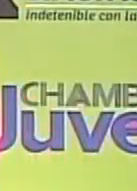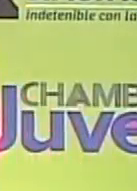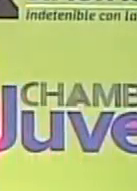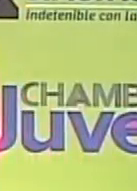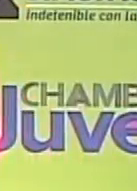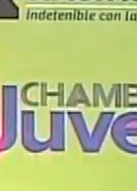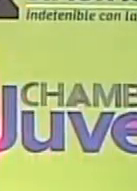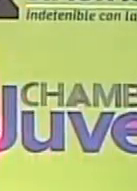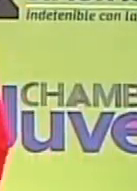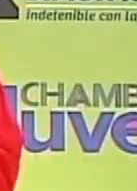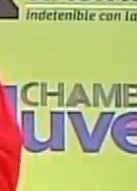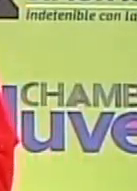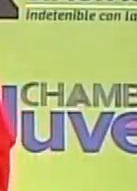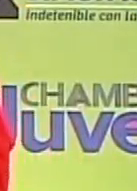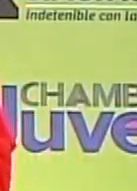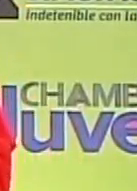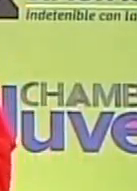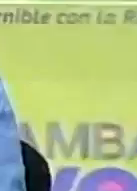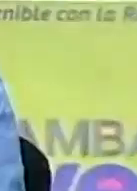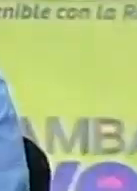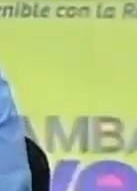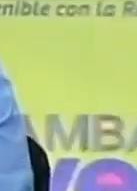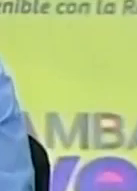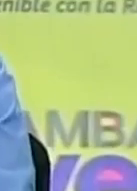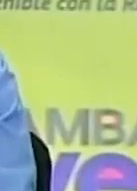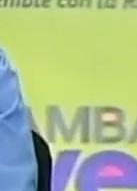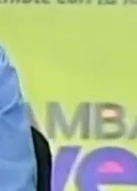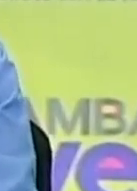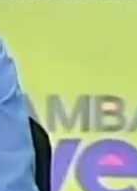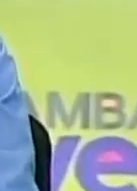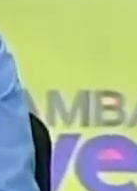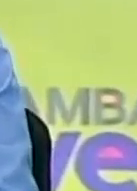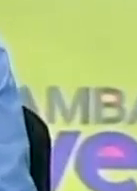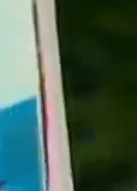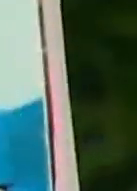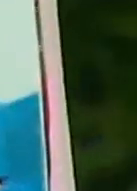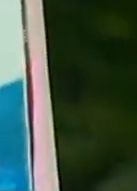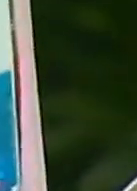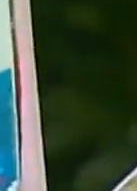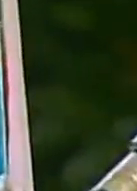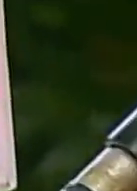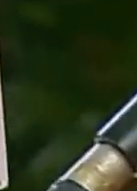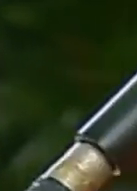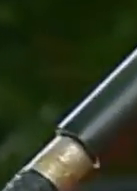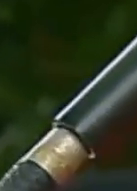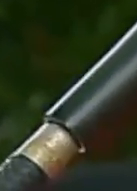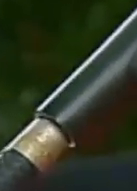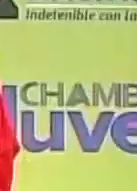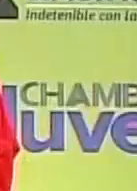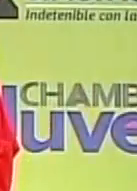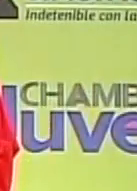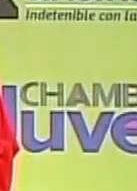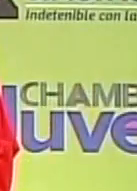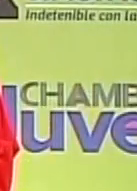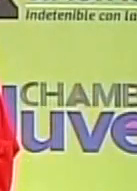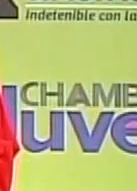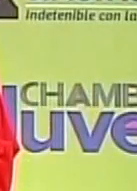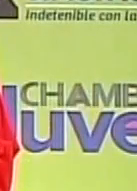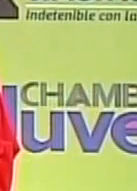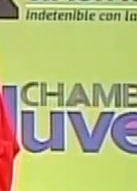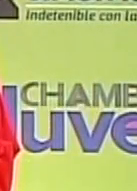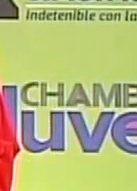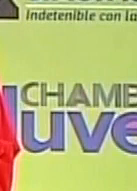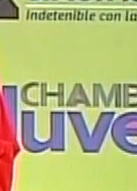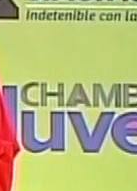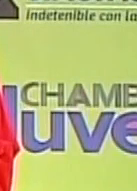que en el plan de la patria renovado, perfeccionado, que va a escribir al pueblo para